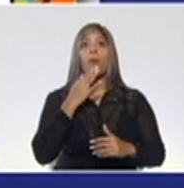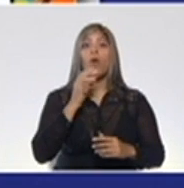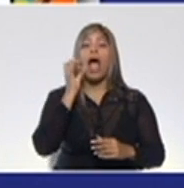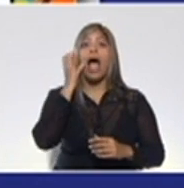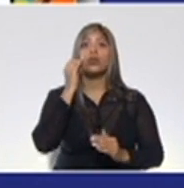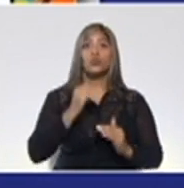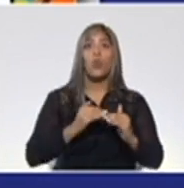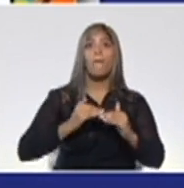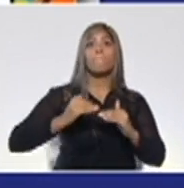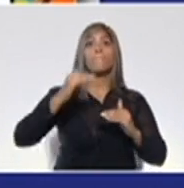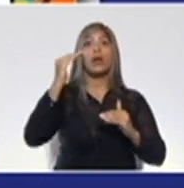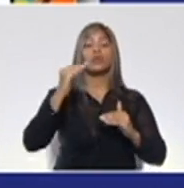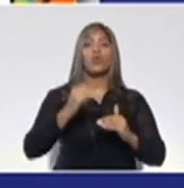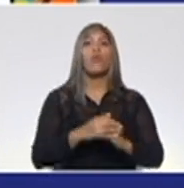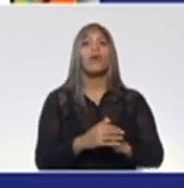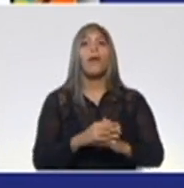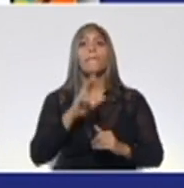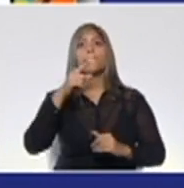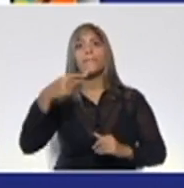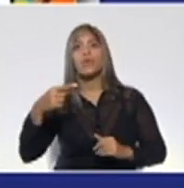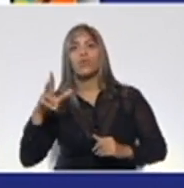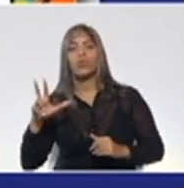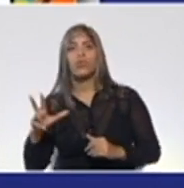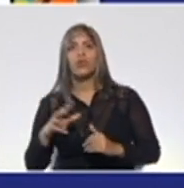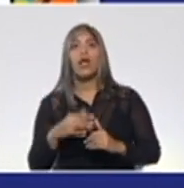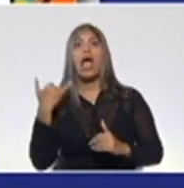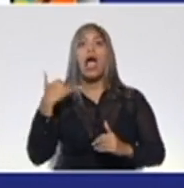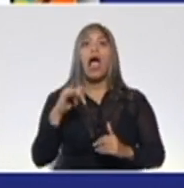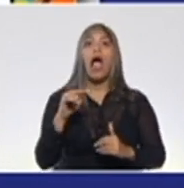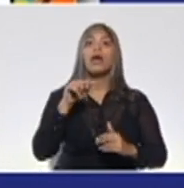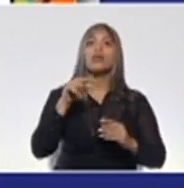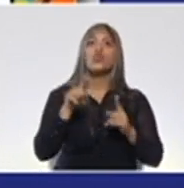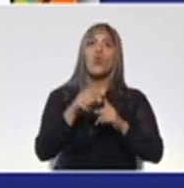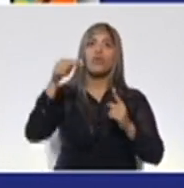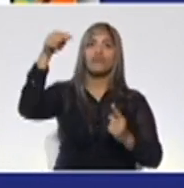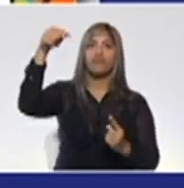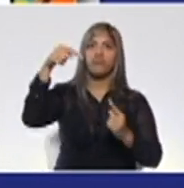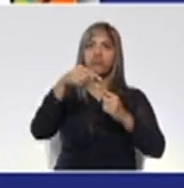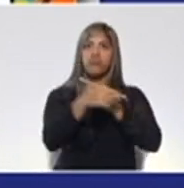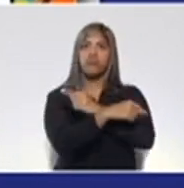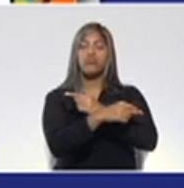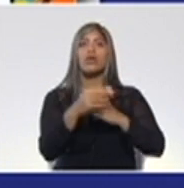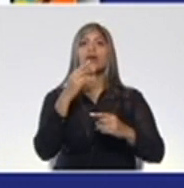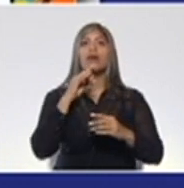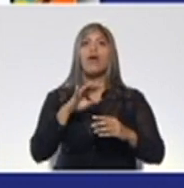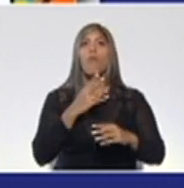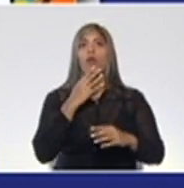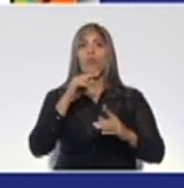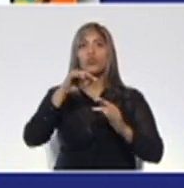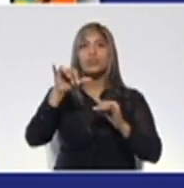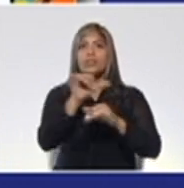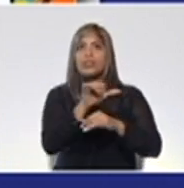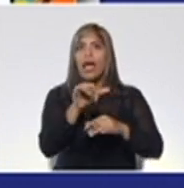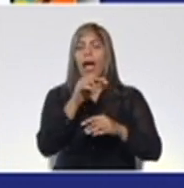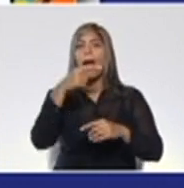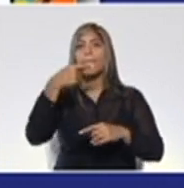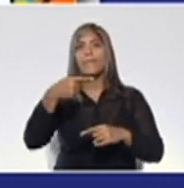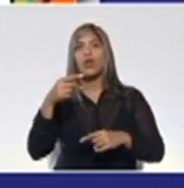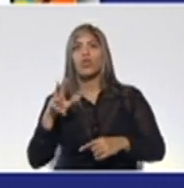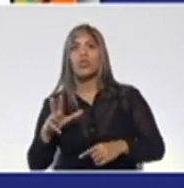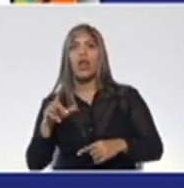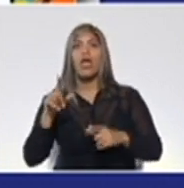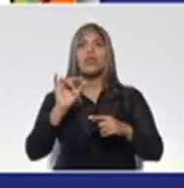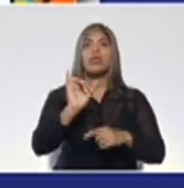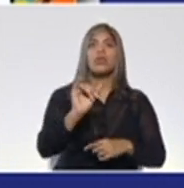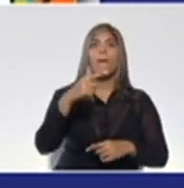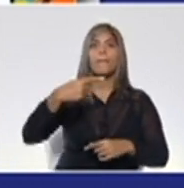azul, los mayores que menos 3, tienen una parte común que está comprendida entre menos 3 y menos 2. De allí